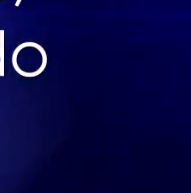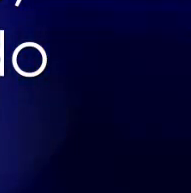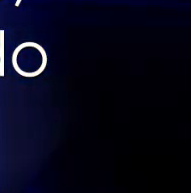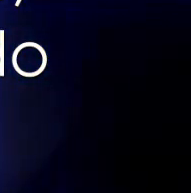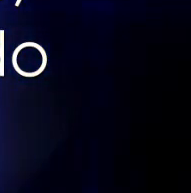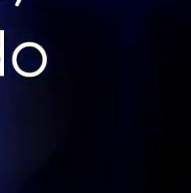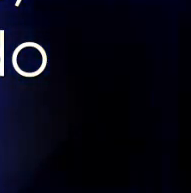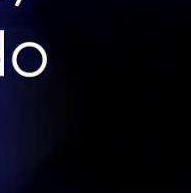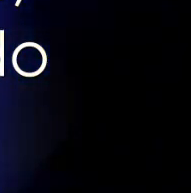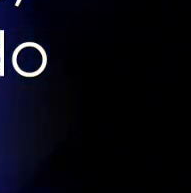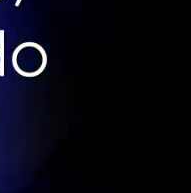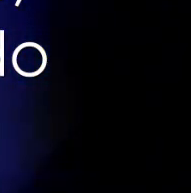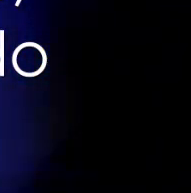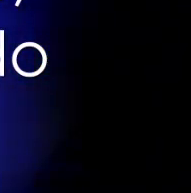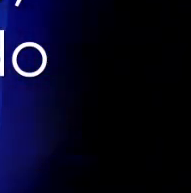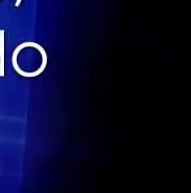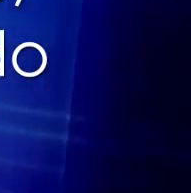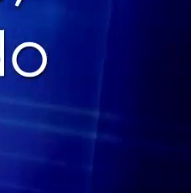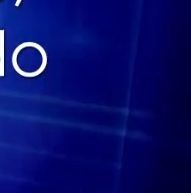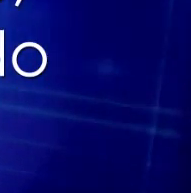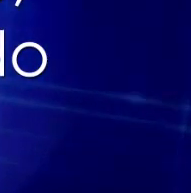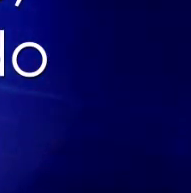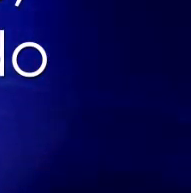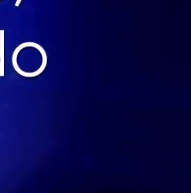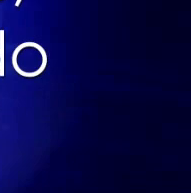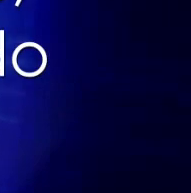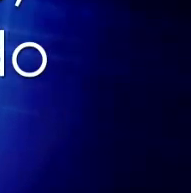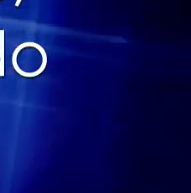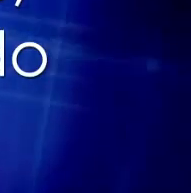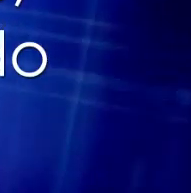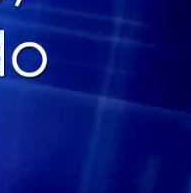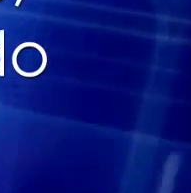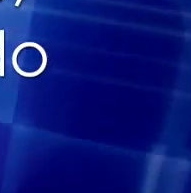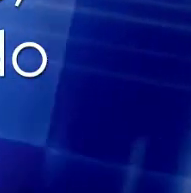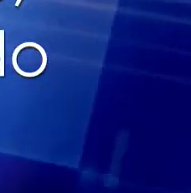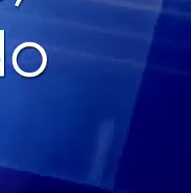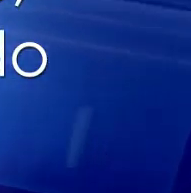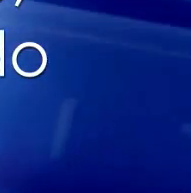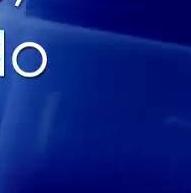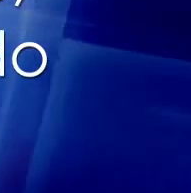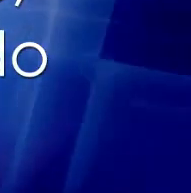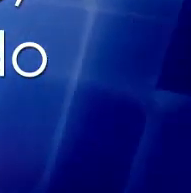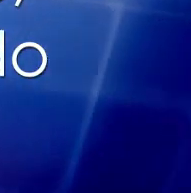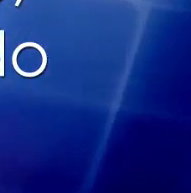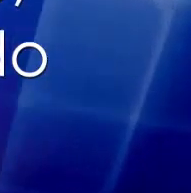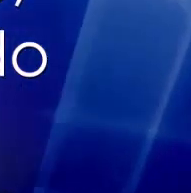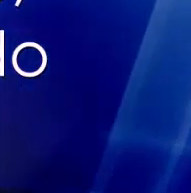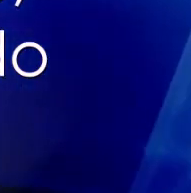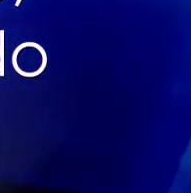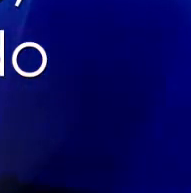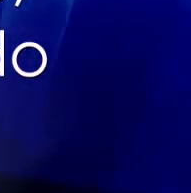Ah, cuando hagas un favor, hazlo por amor al nombre.